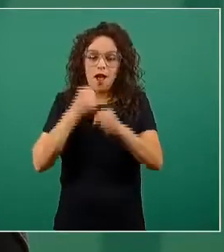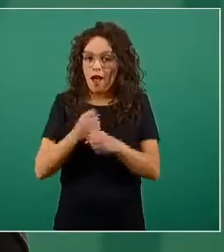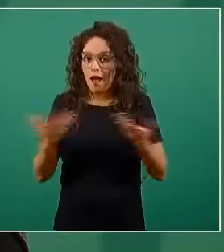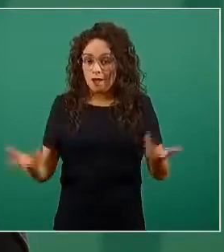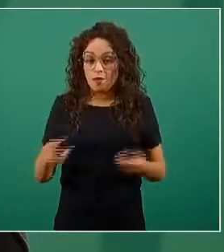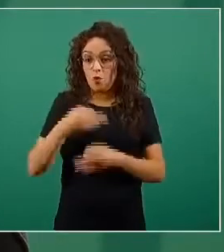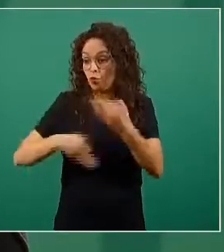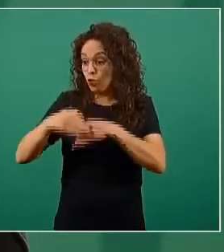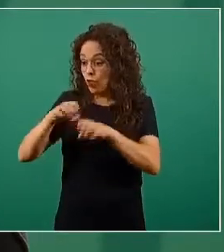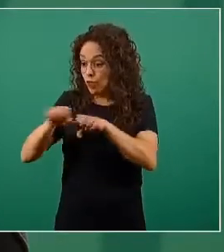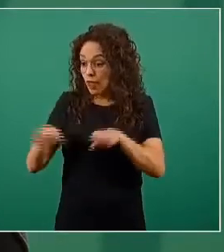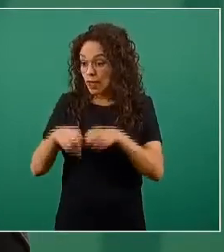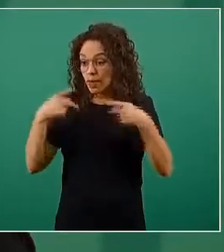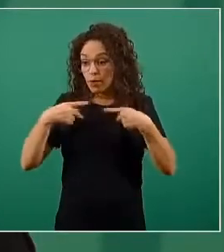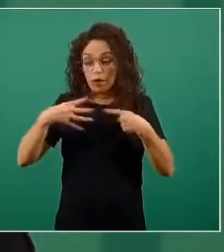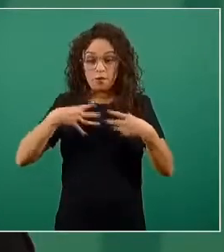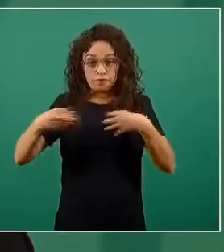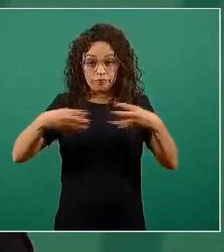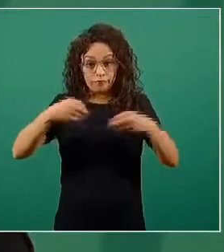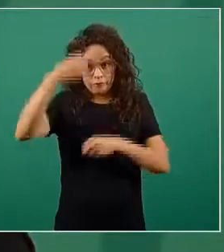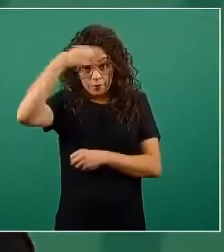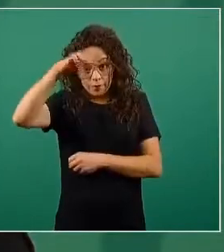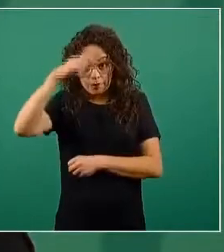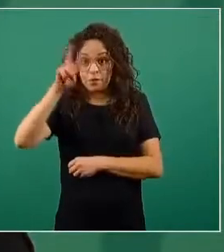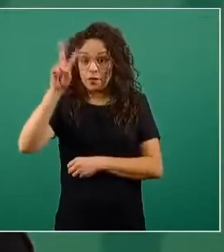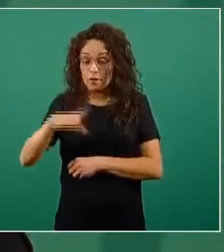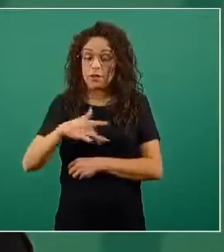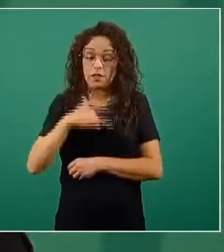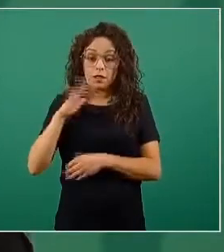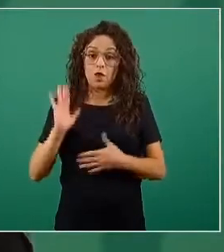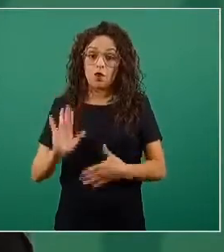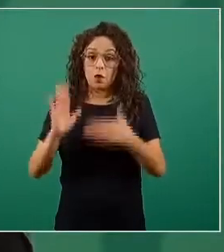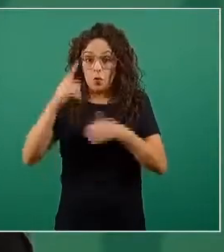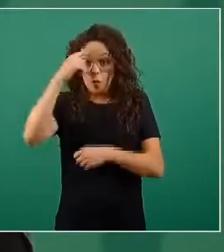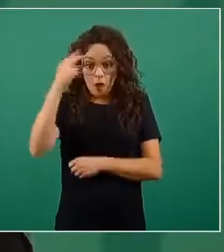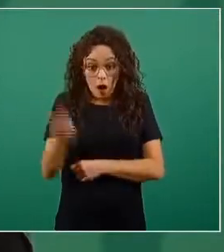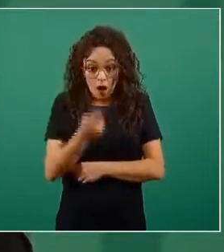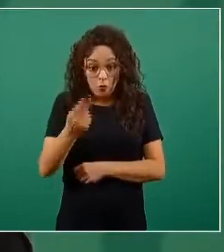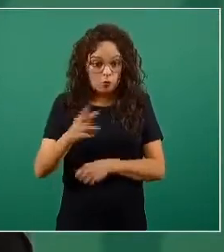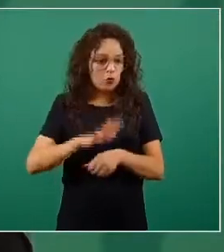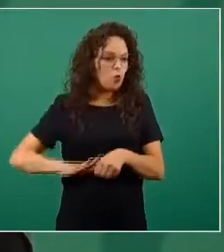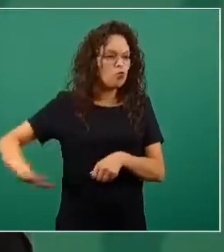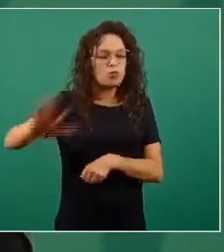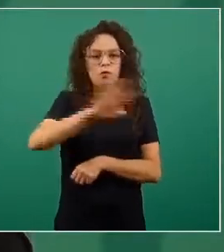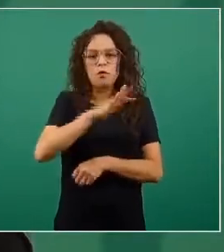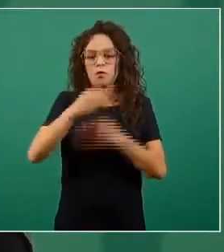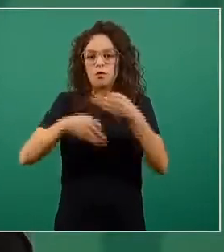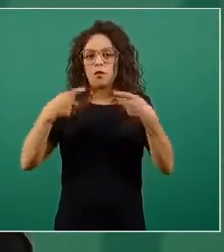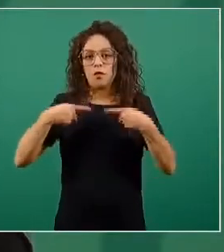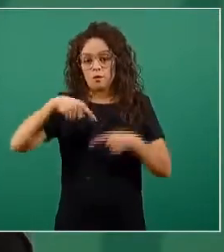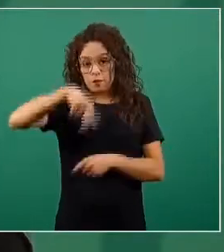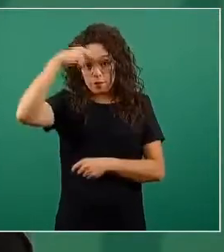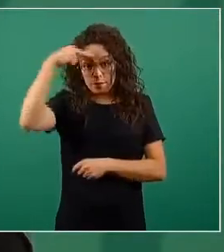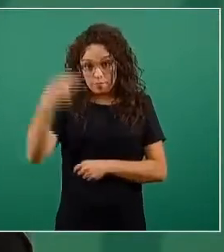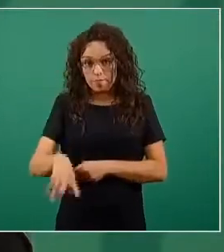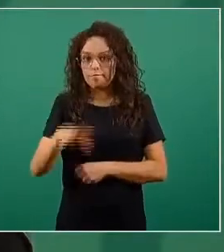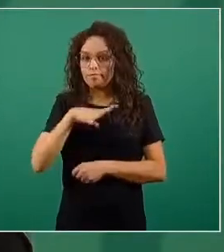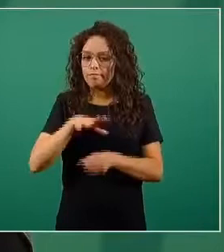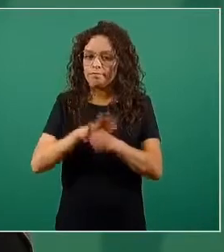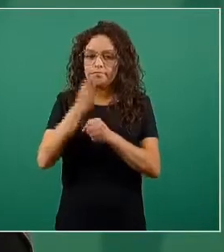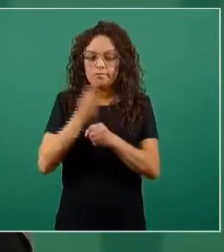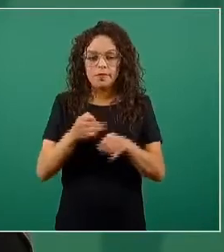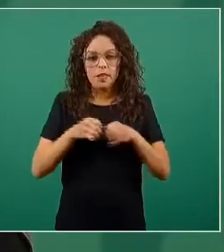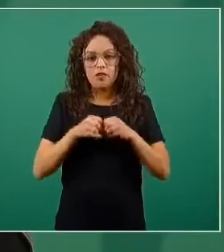pues estamos altamente comprometidos para que ustedes y la población mexicana pues esté debidamente informada, con